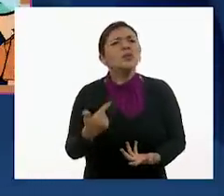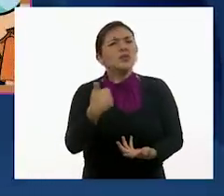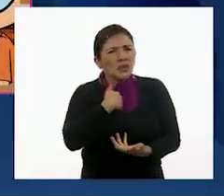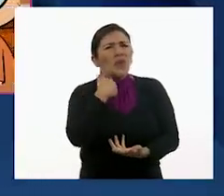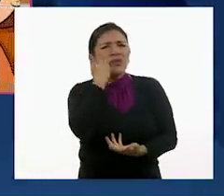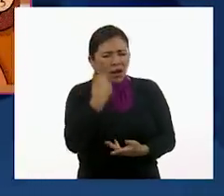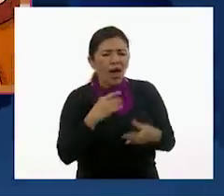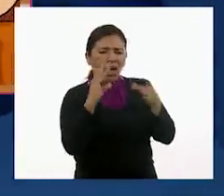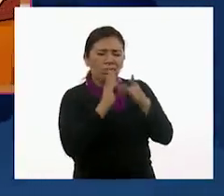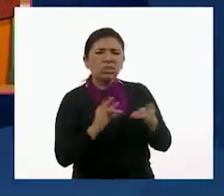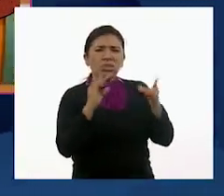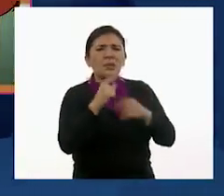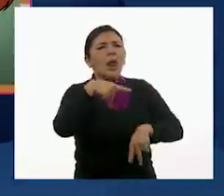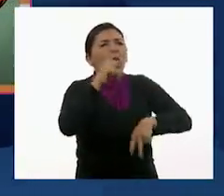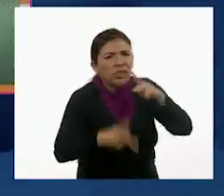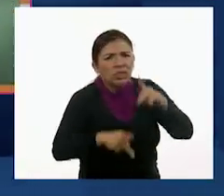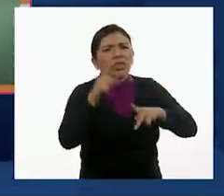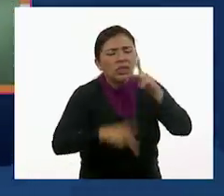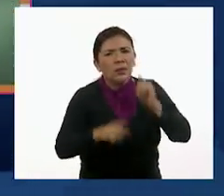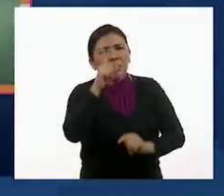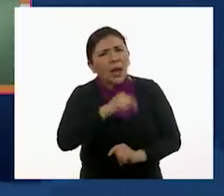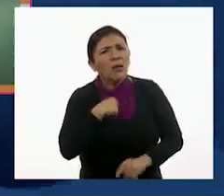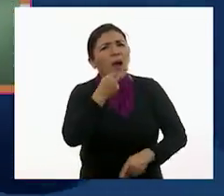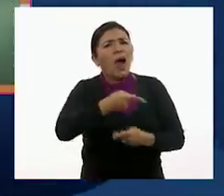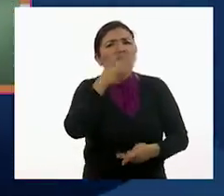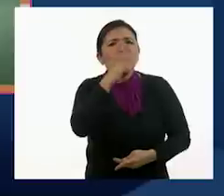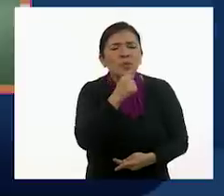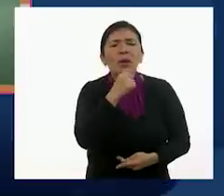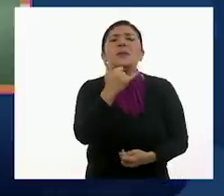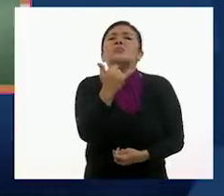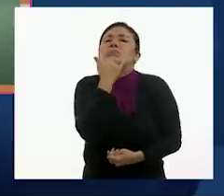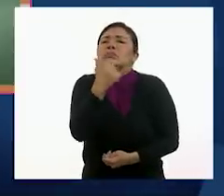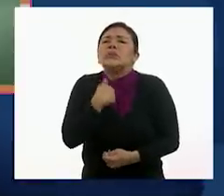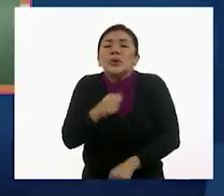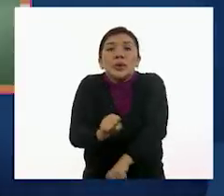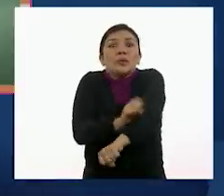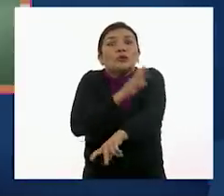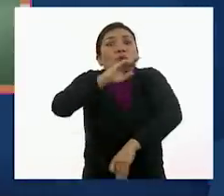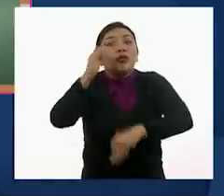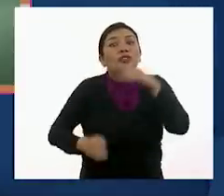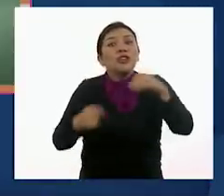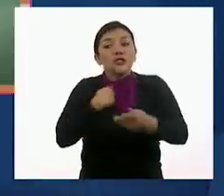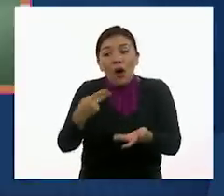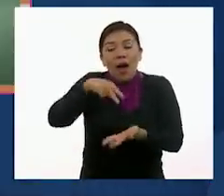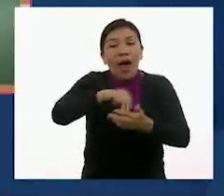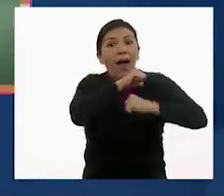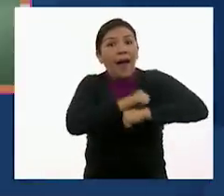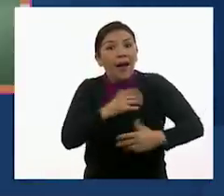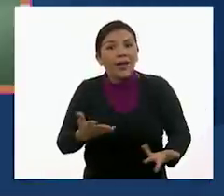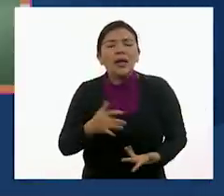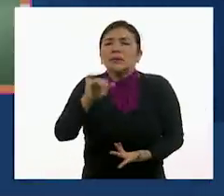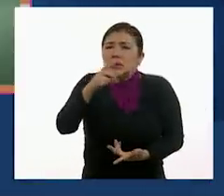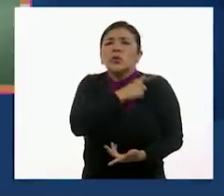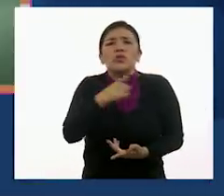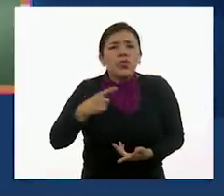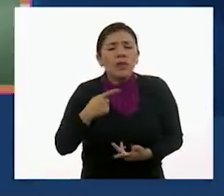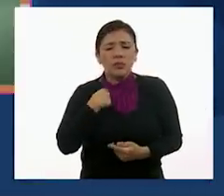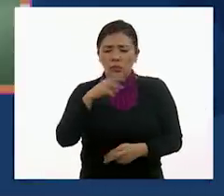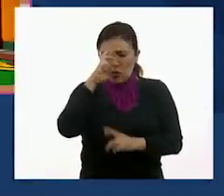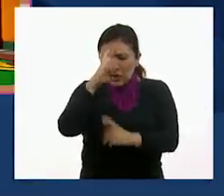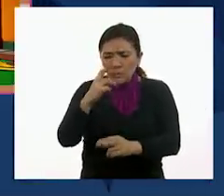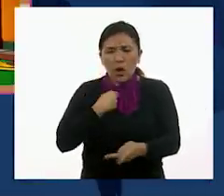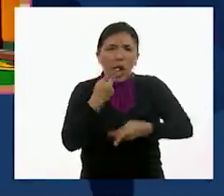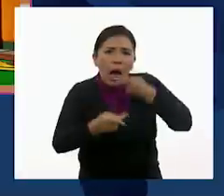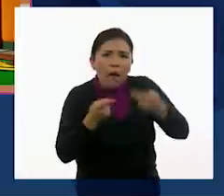también quiero contarles, pero Luis no me deja hablar. Es que estoy muy emocionado de que al fin me va a tocar. Pues sí, Luis, pero debes escuchar a los